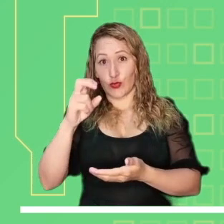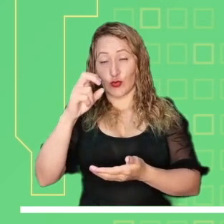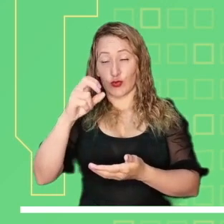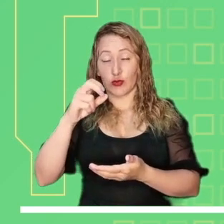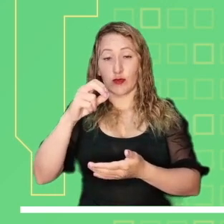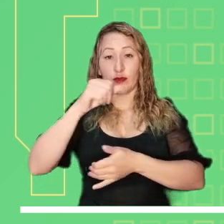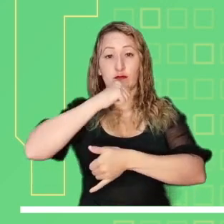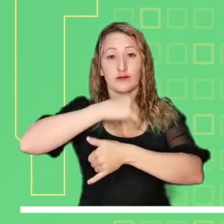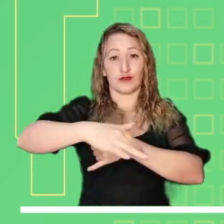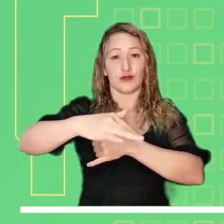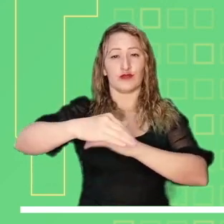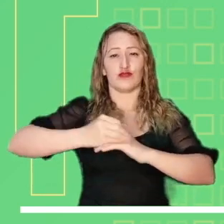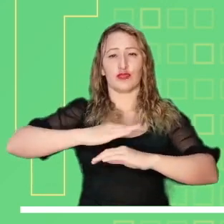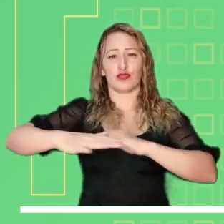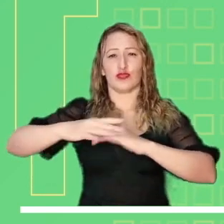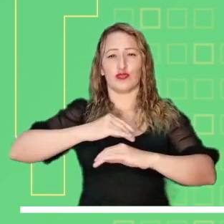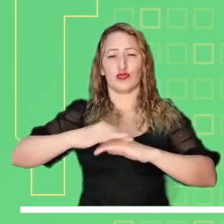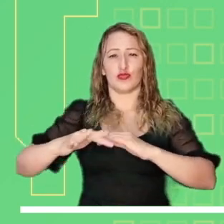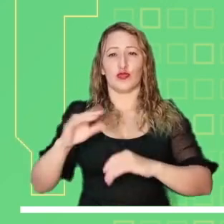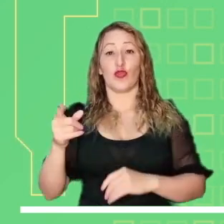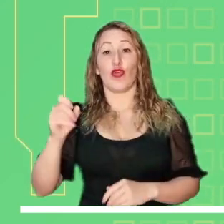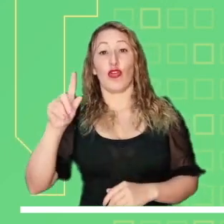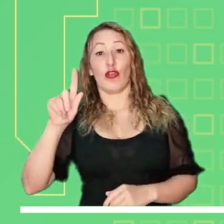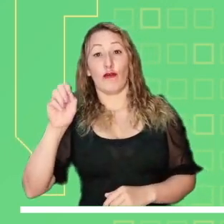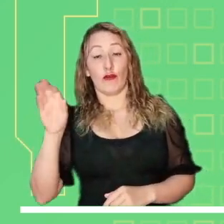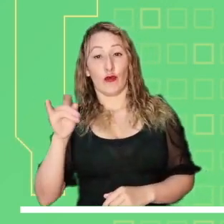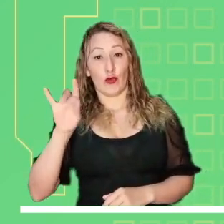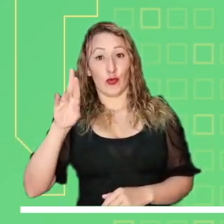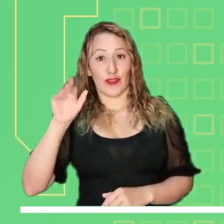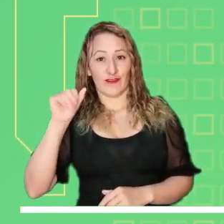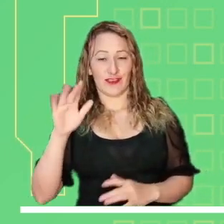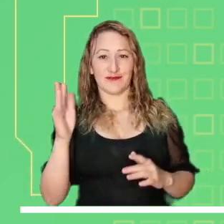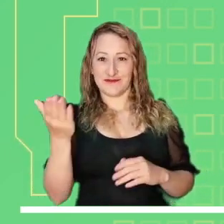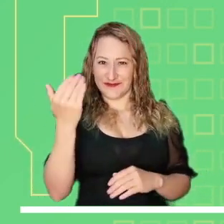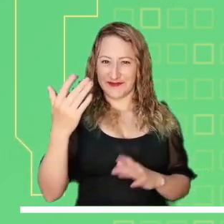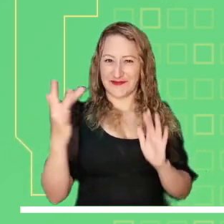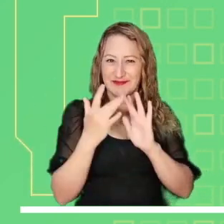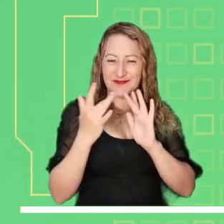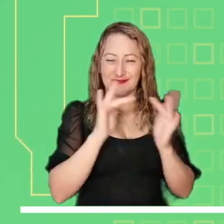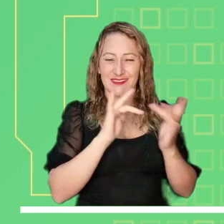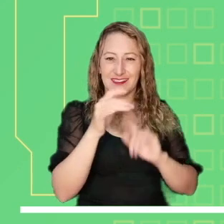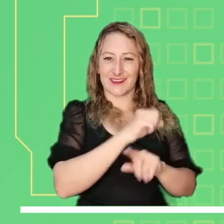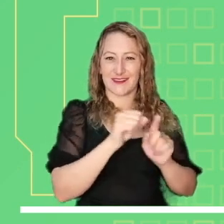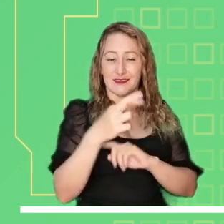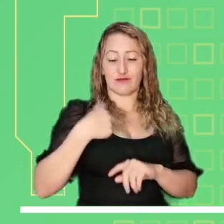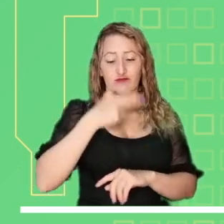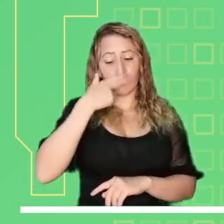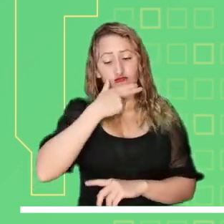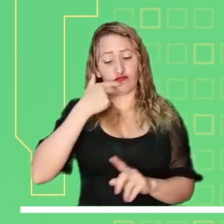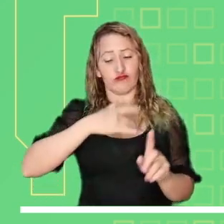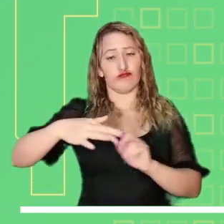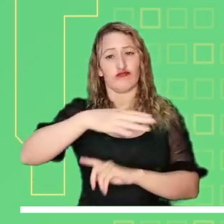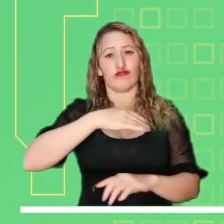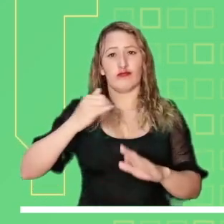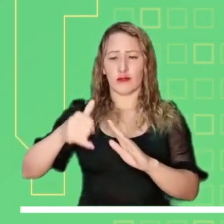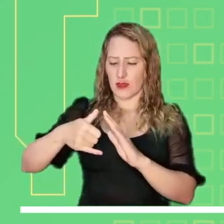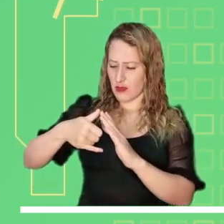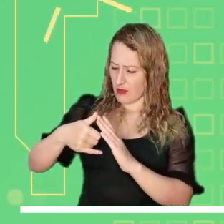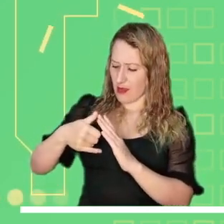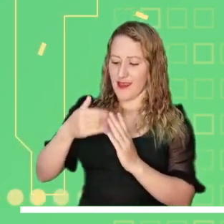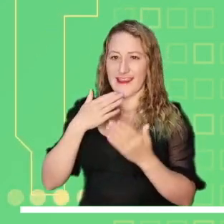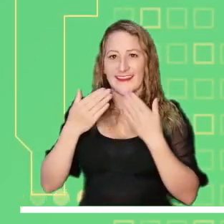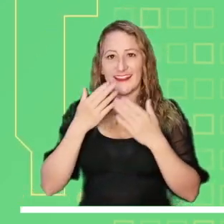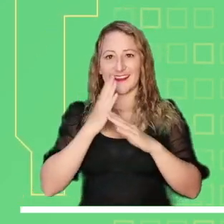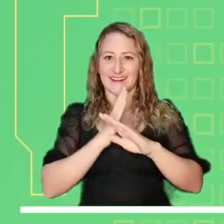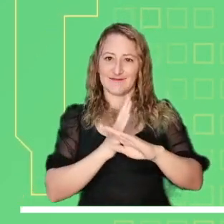Finalizamos con alerta naranja por tiempo lluvioso en el centro y norte del Océano Pacífico en la zona marítima del Golfo de Urabá. Los esperamos